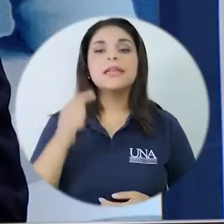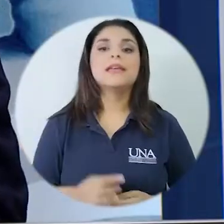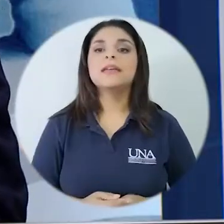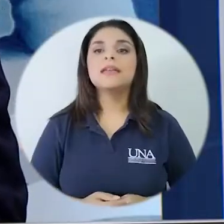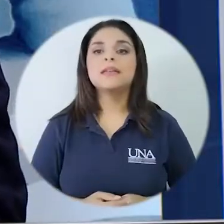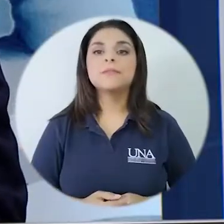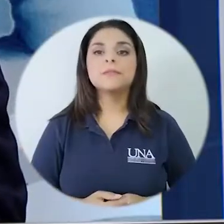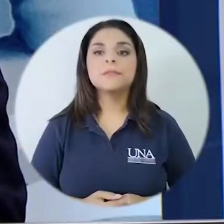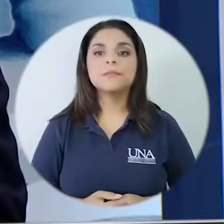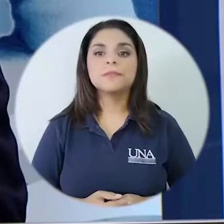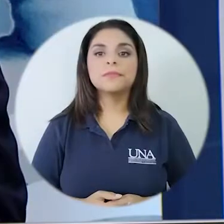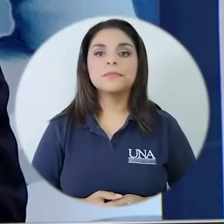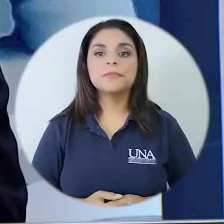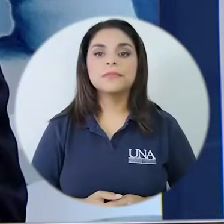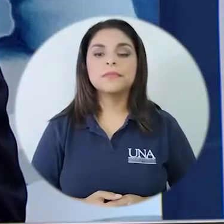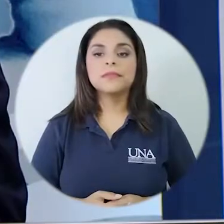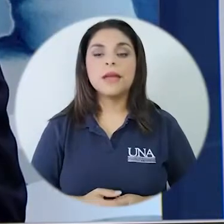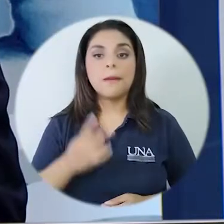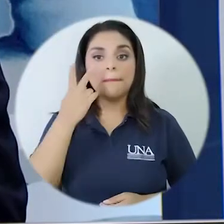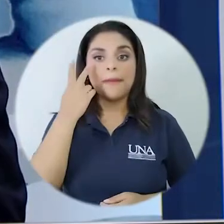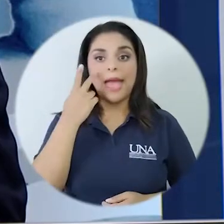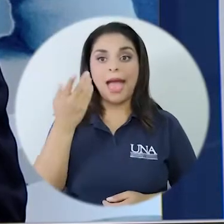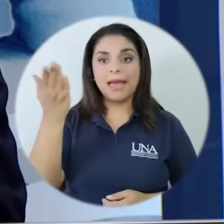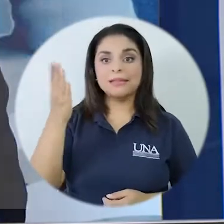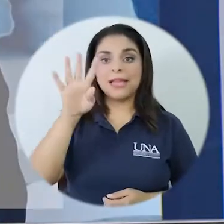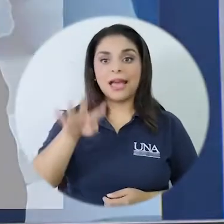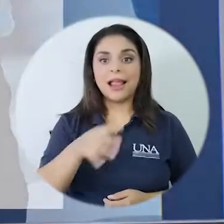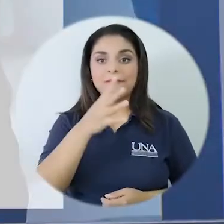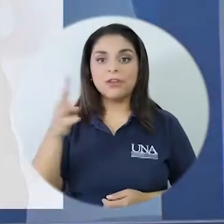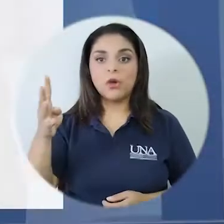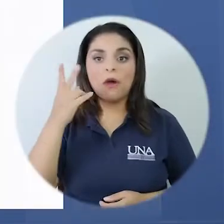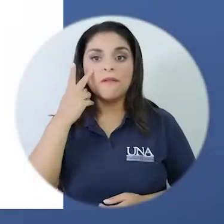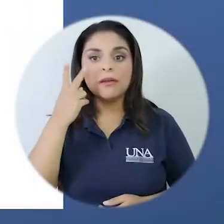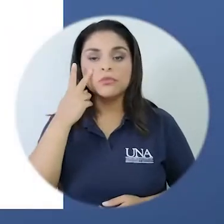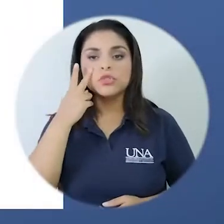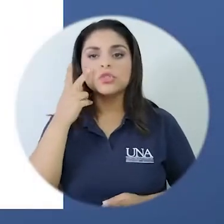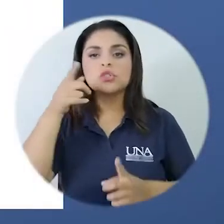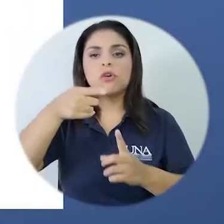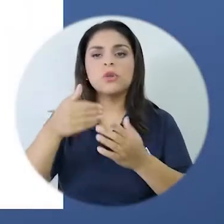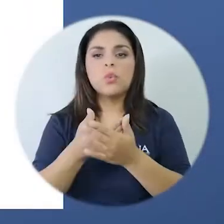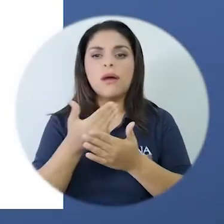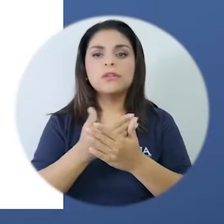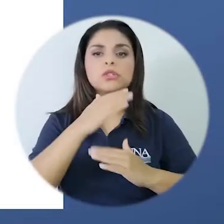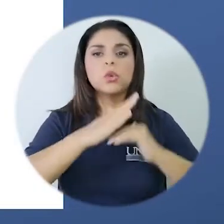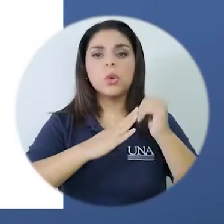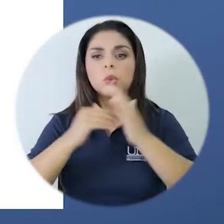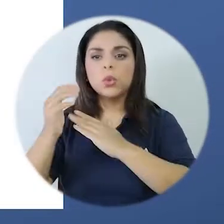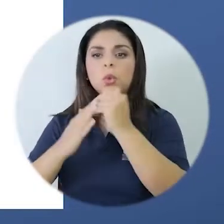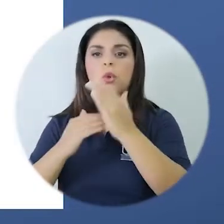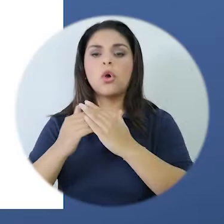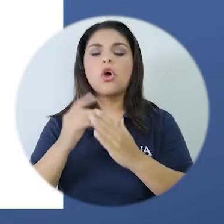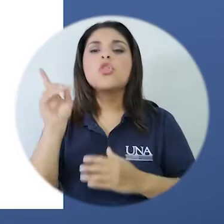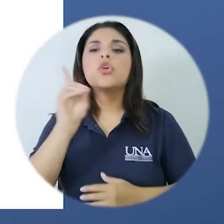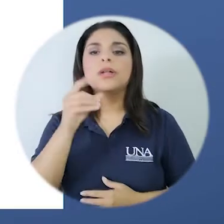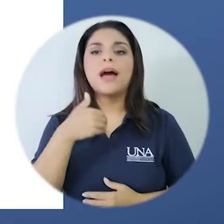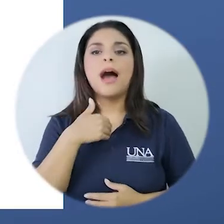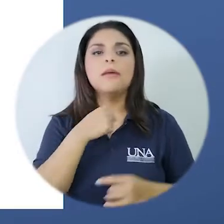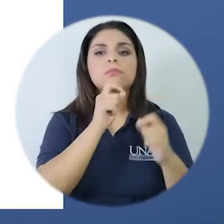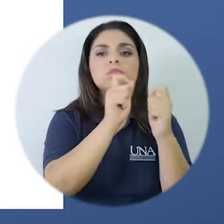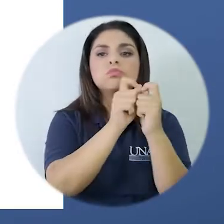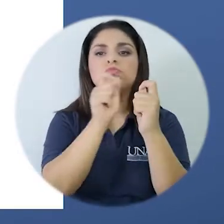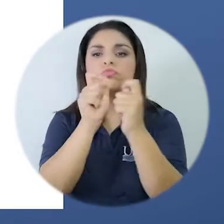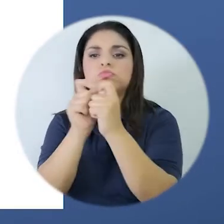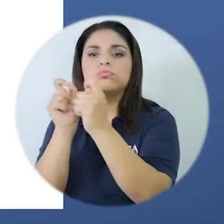ahí te mostré el gráfico que estamos viendo del clúster espacial de nuevas construcciones, donde se muestran los puntos cálidos de